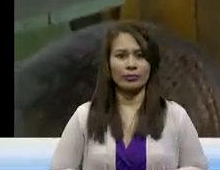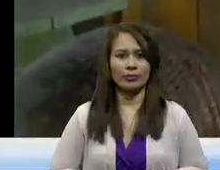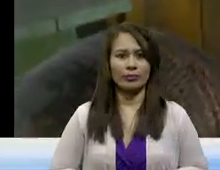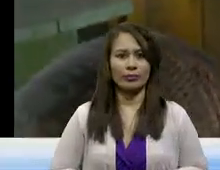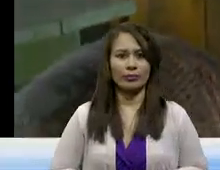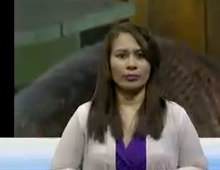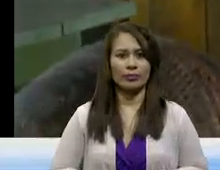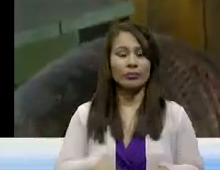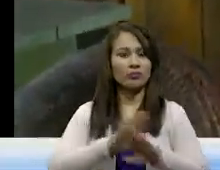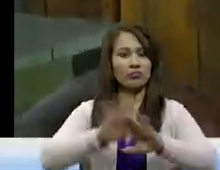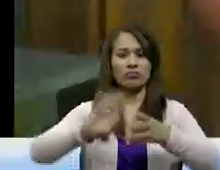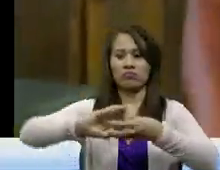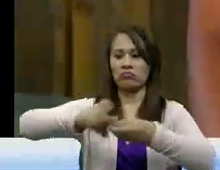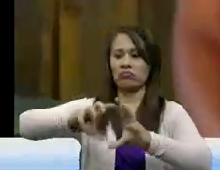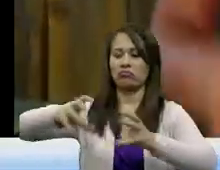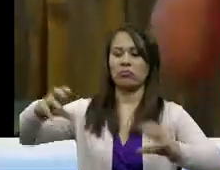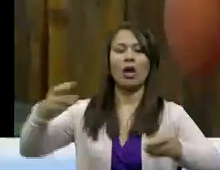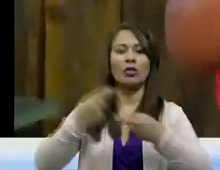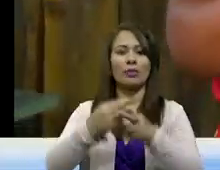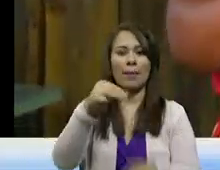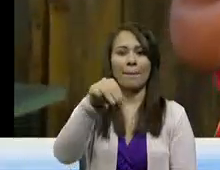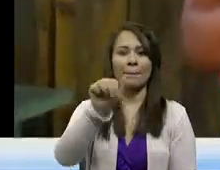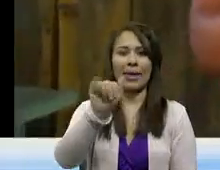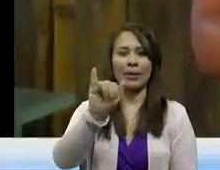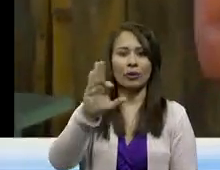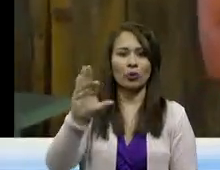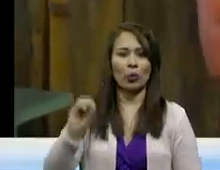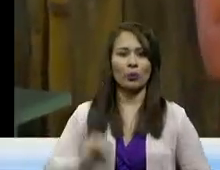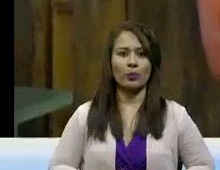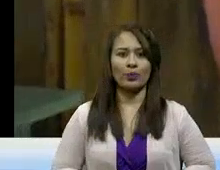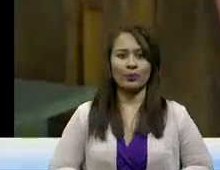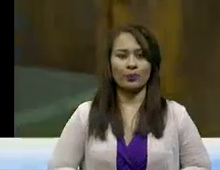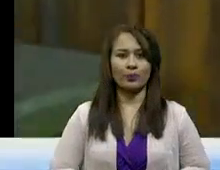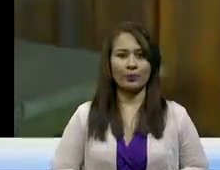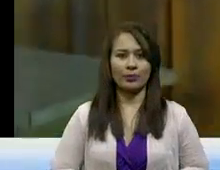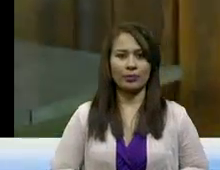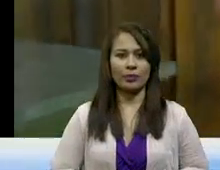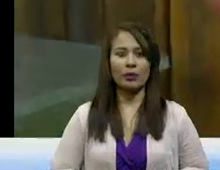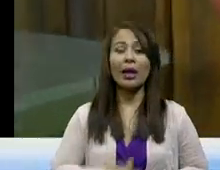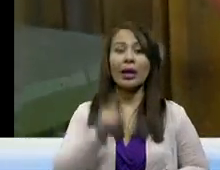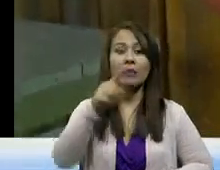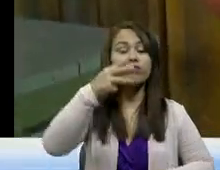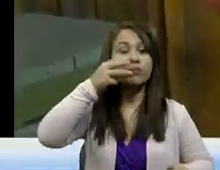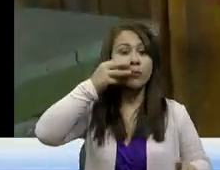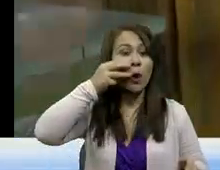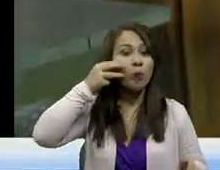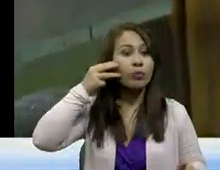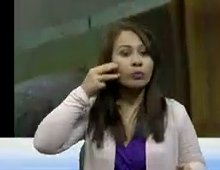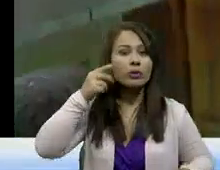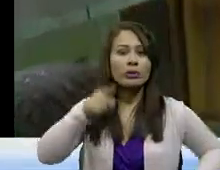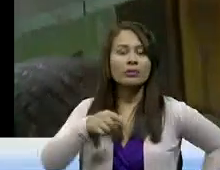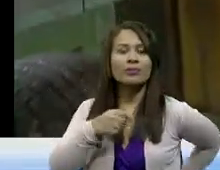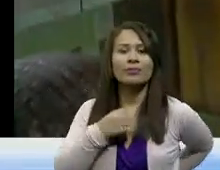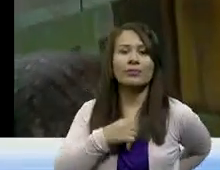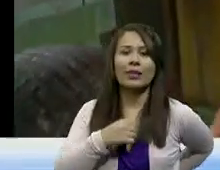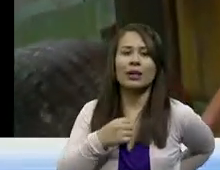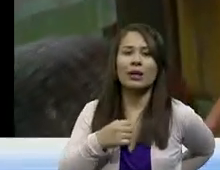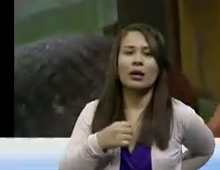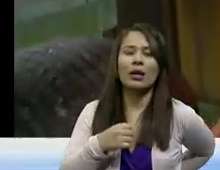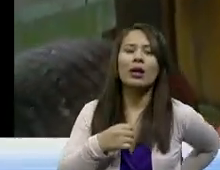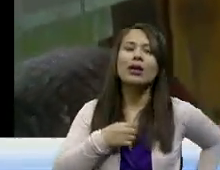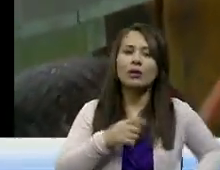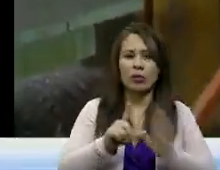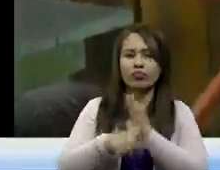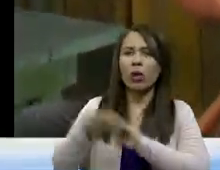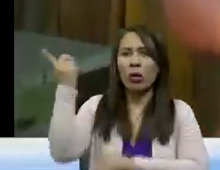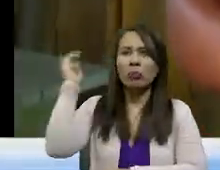Y está listo el maito o ayampaco. En el oriente le llaman muchísimo maito. Sí, yo lo probé. Luego, en